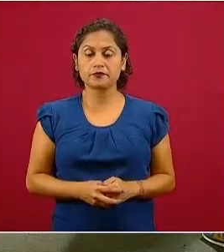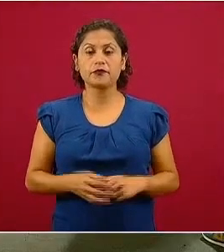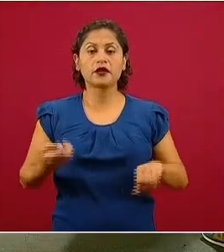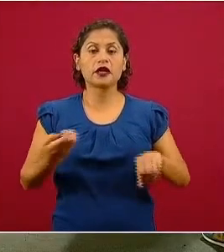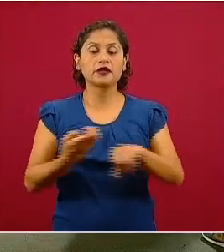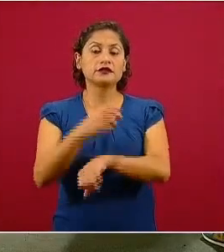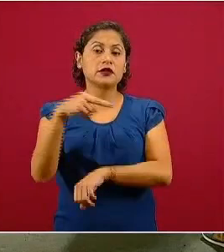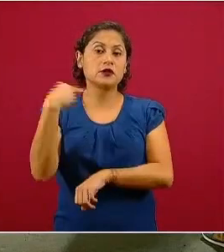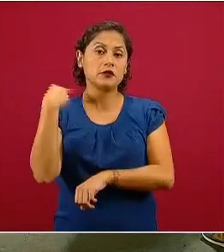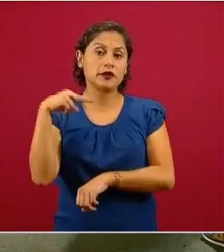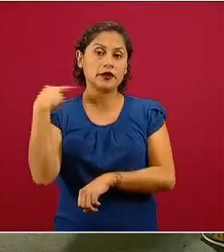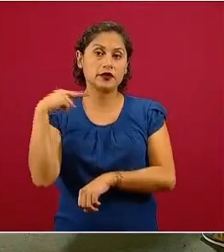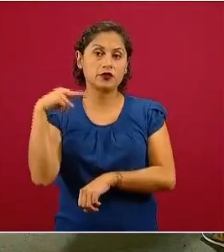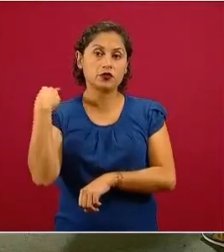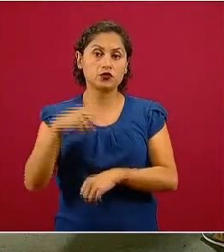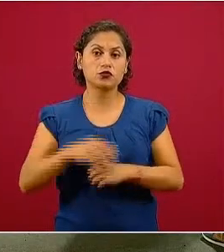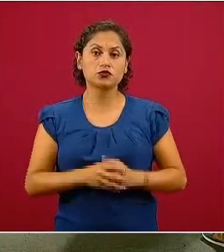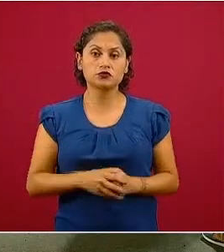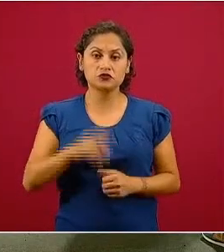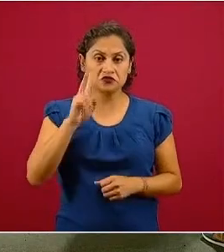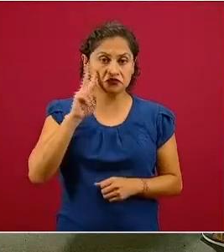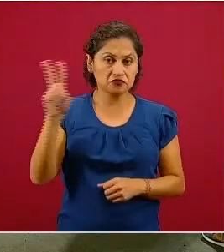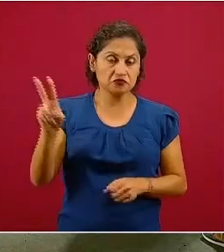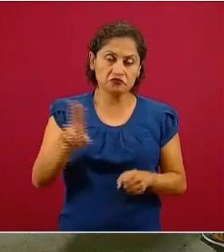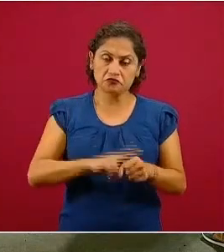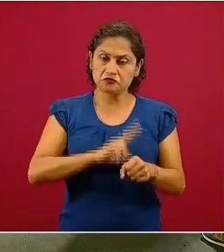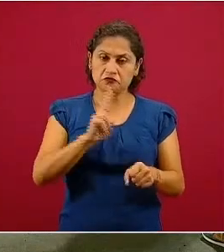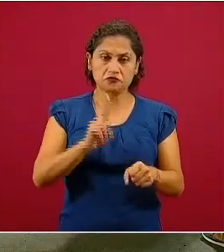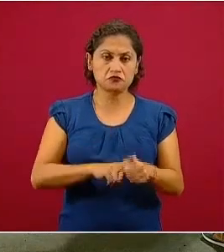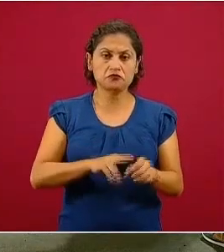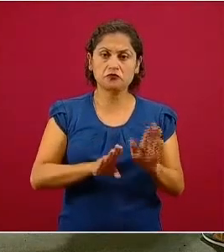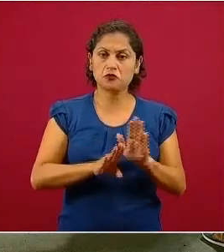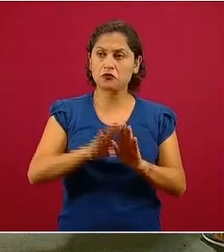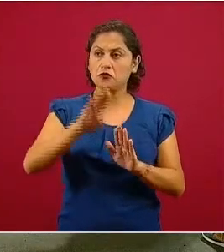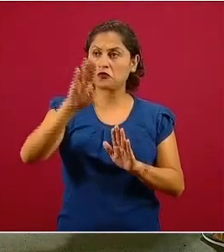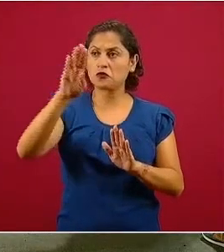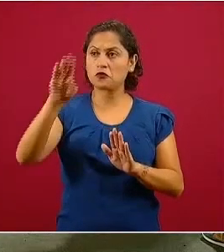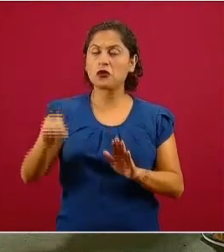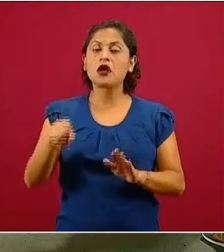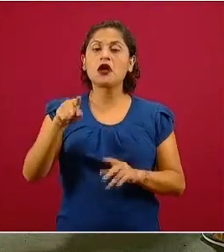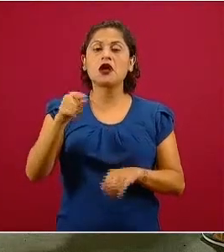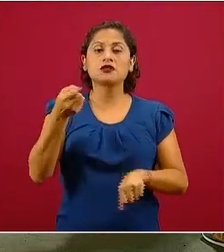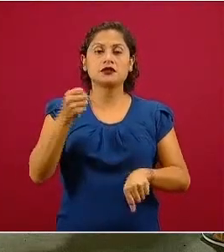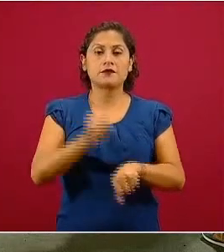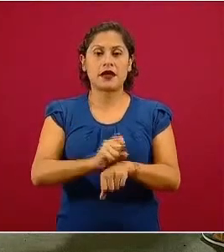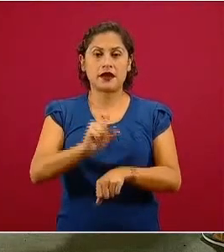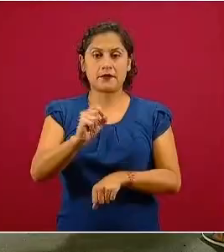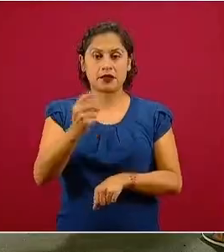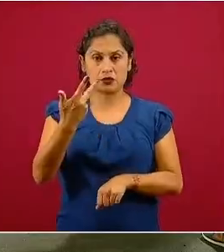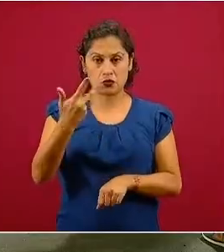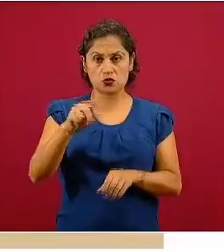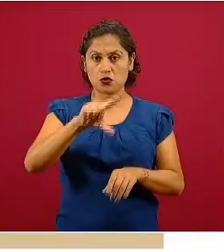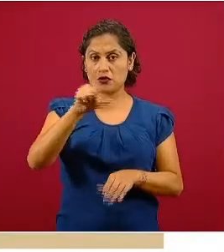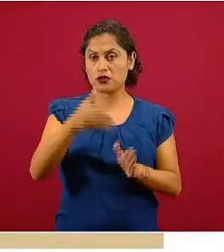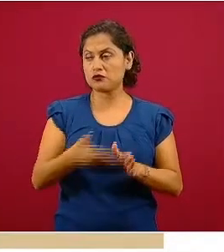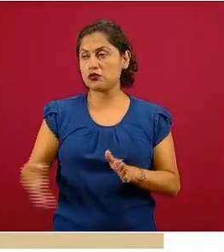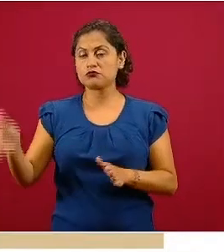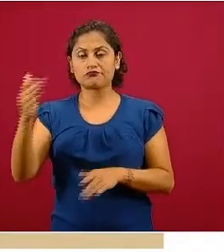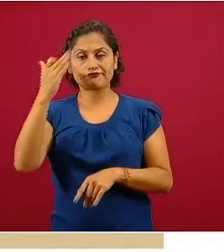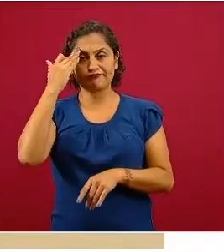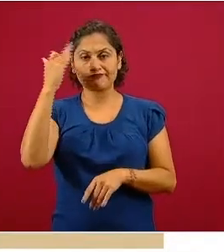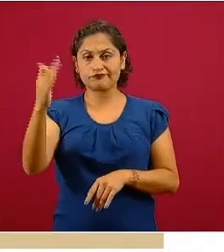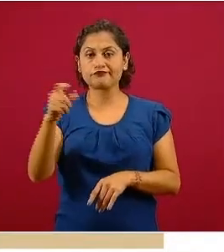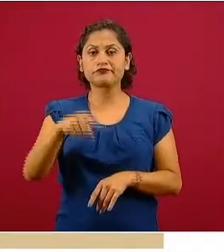Veracruz, también una curva bastante característica, llegando a su ACME en la semana 28 y posterior a esta todas las demás semanas ha